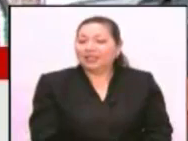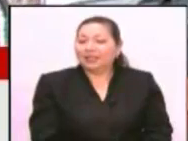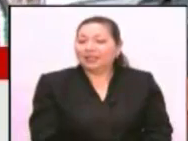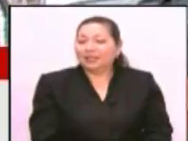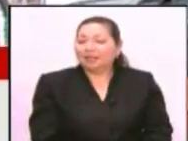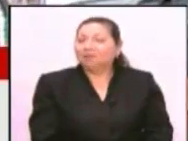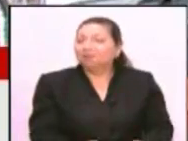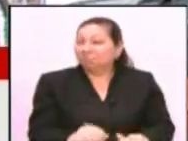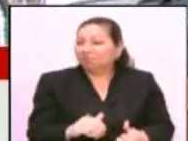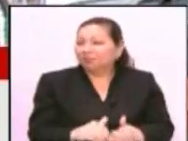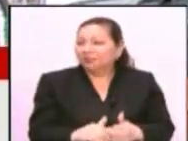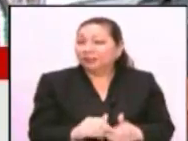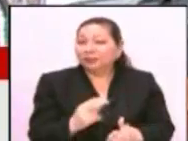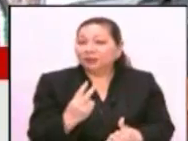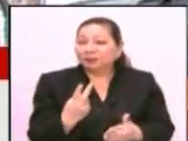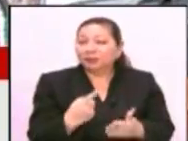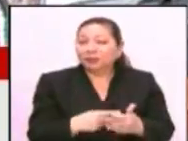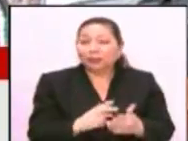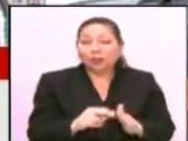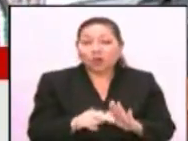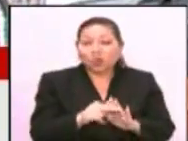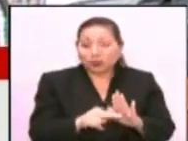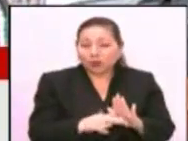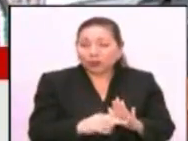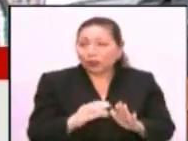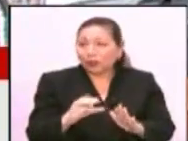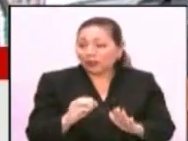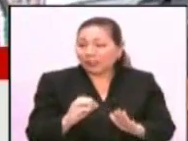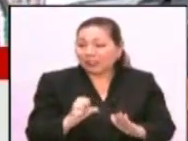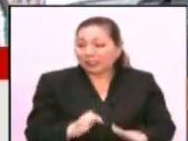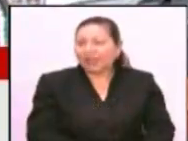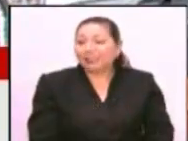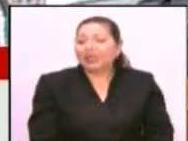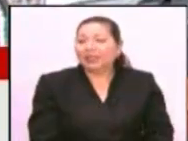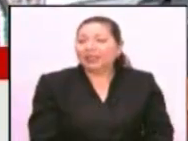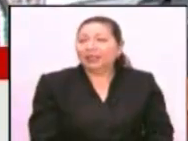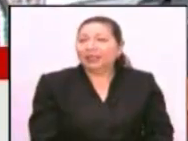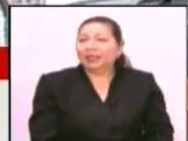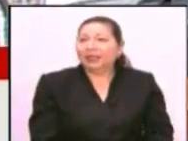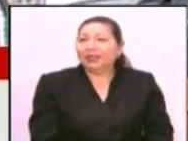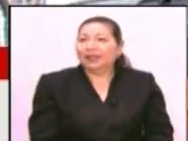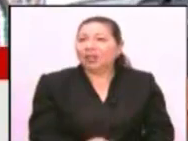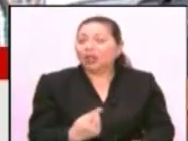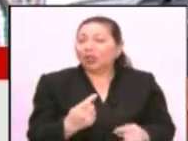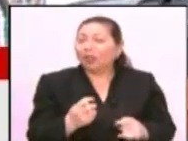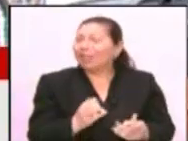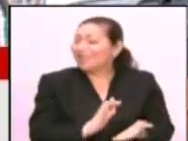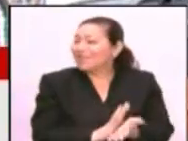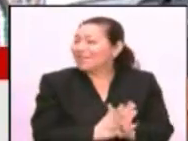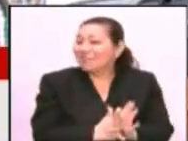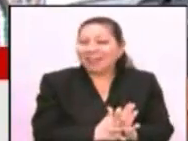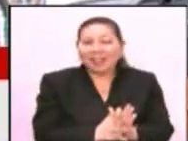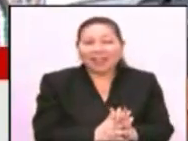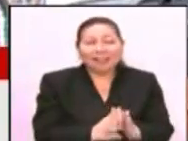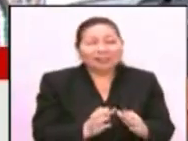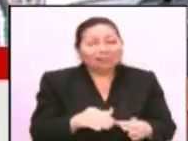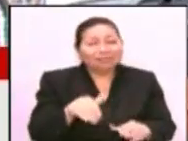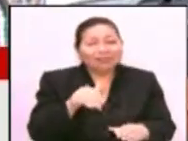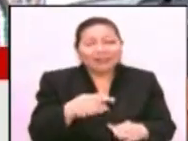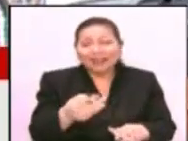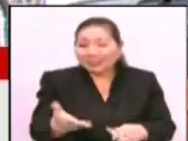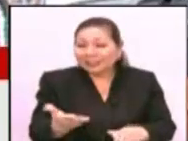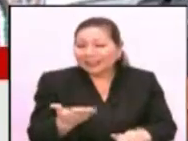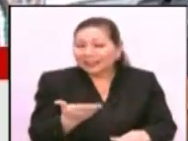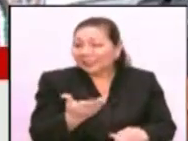poder postular. Dos, por normas del OCE, y esto es un tema de contraloría, nadie puede hacer un concurso de selección